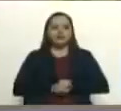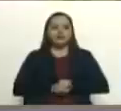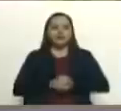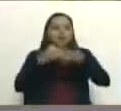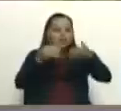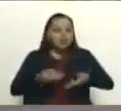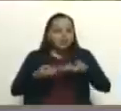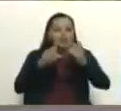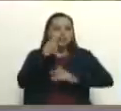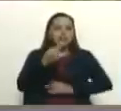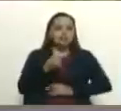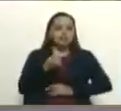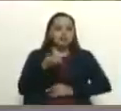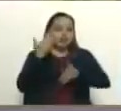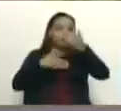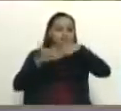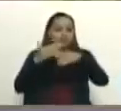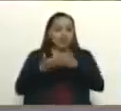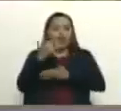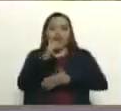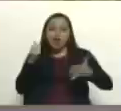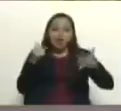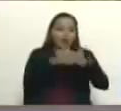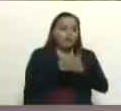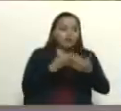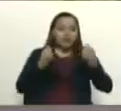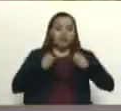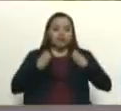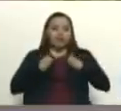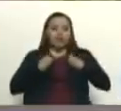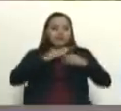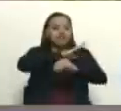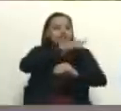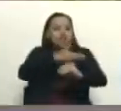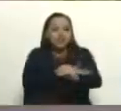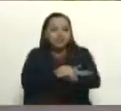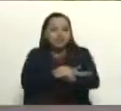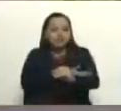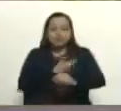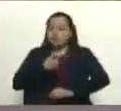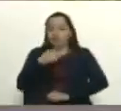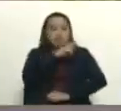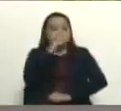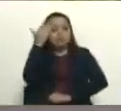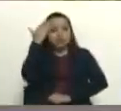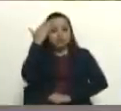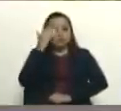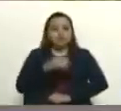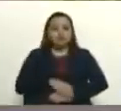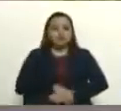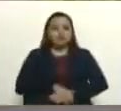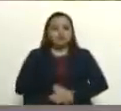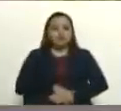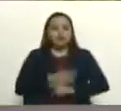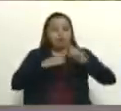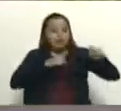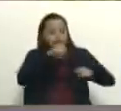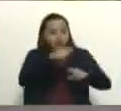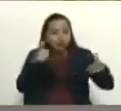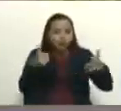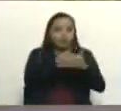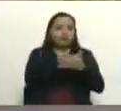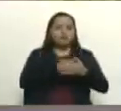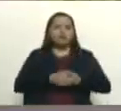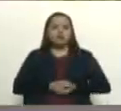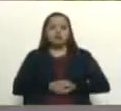siempre decimos aquello, ¿no? Hay golpes en la vida tan fuertes, yo no sé. Este es uno de esos, sin duda.